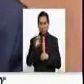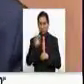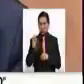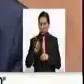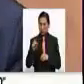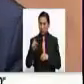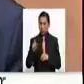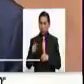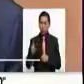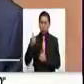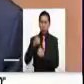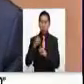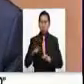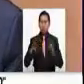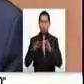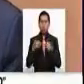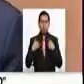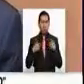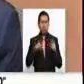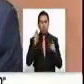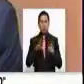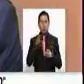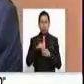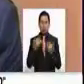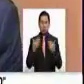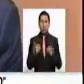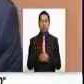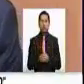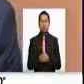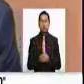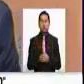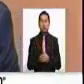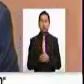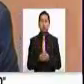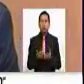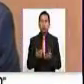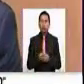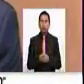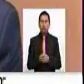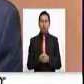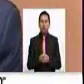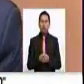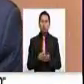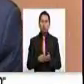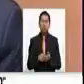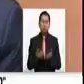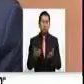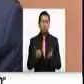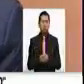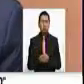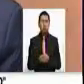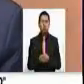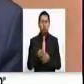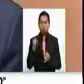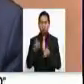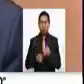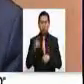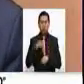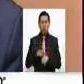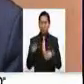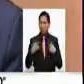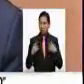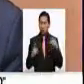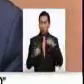líder más popular de brasil en este momento obviamente que en este último tiempo ha habido